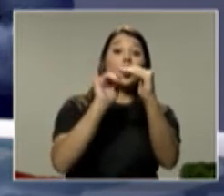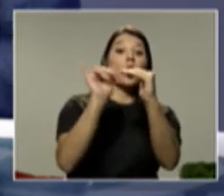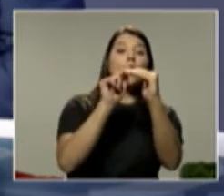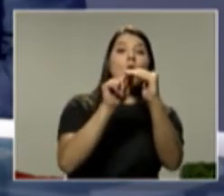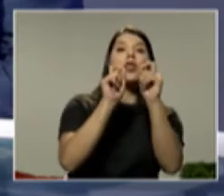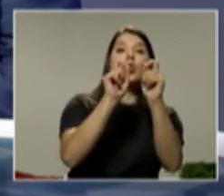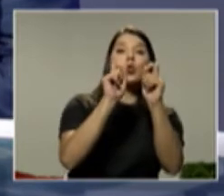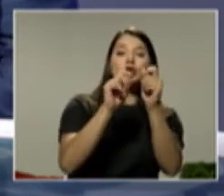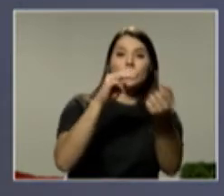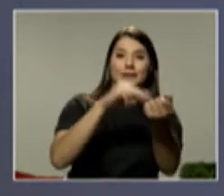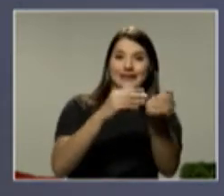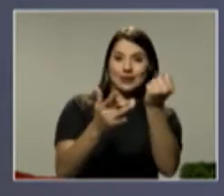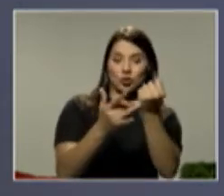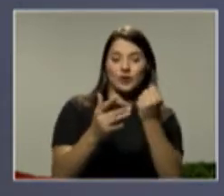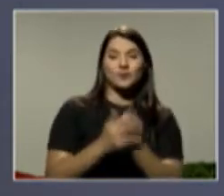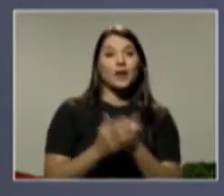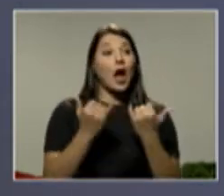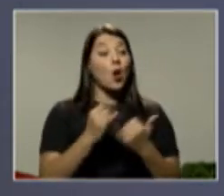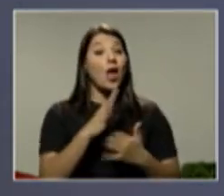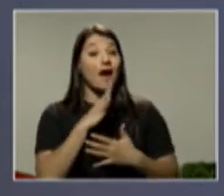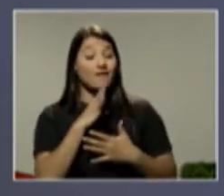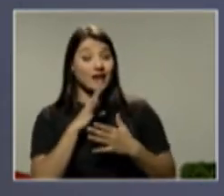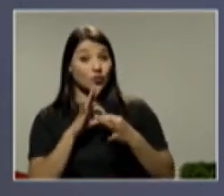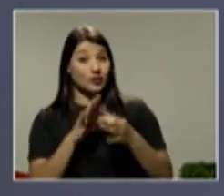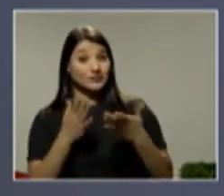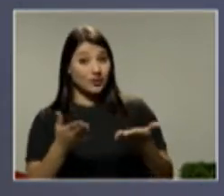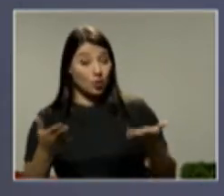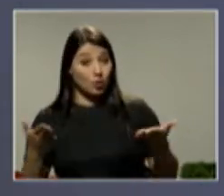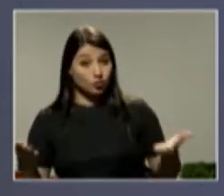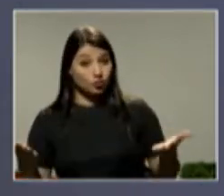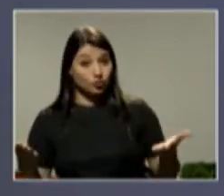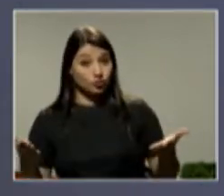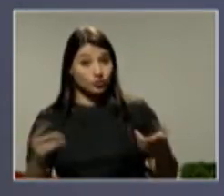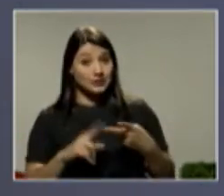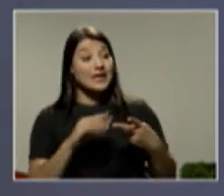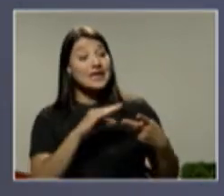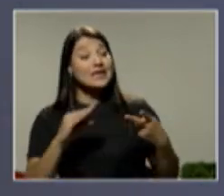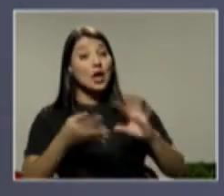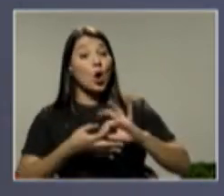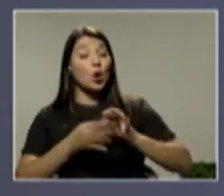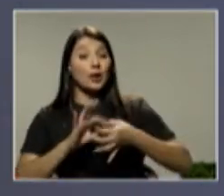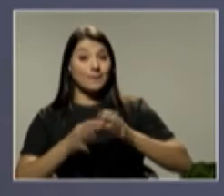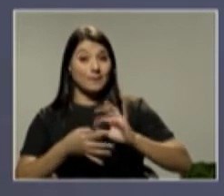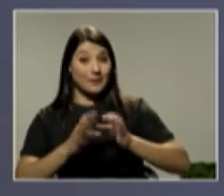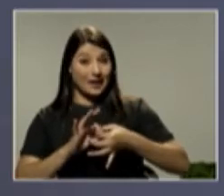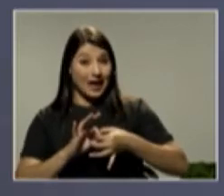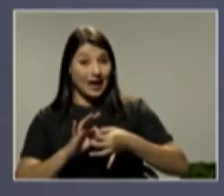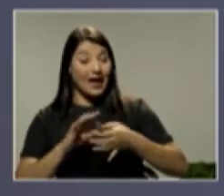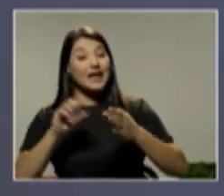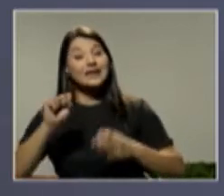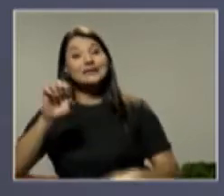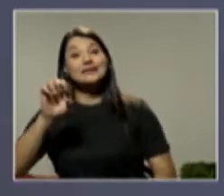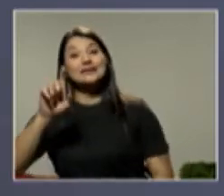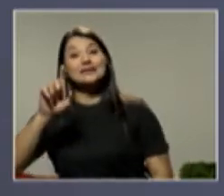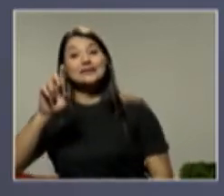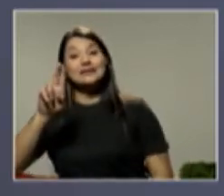en la tecnología. Hablando de recursos, precisamente de recursos y de esa Olimpiada de Seúl y la